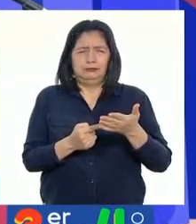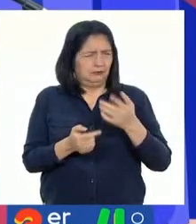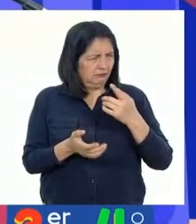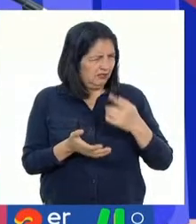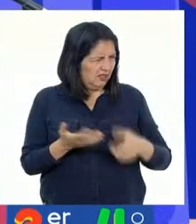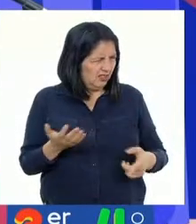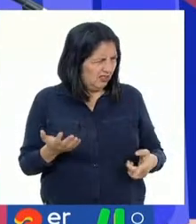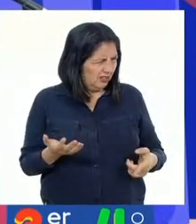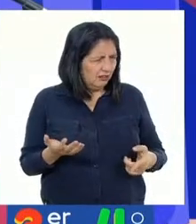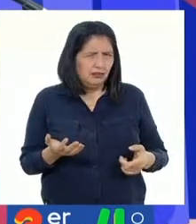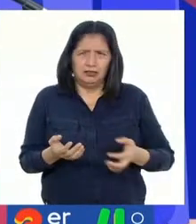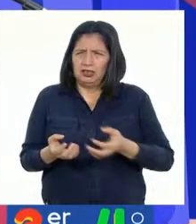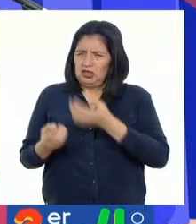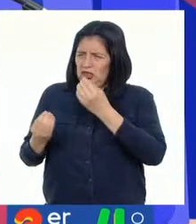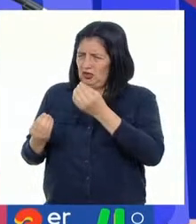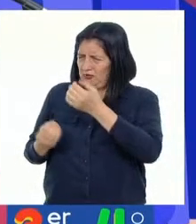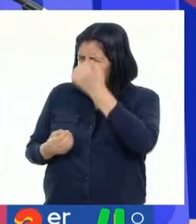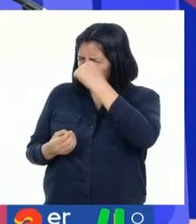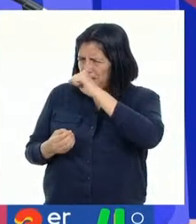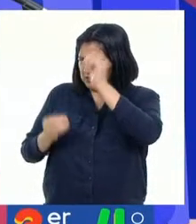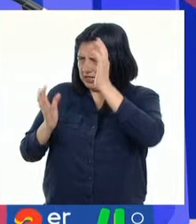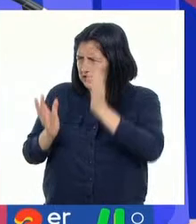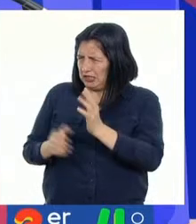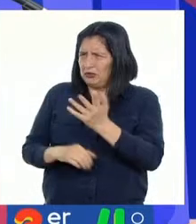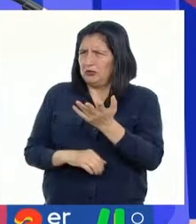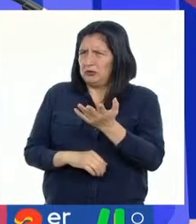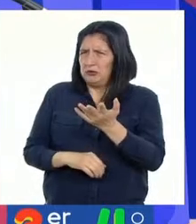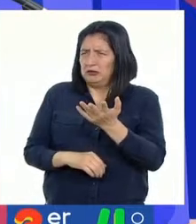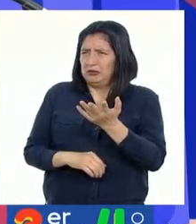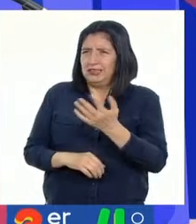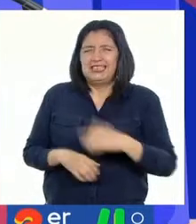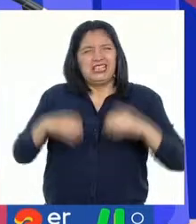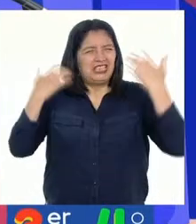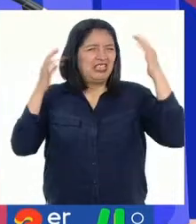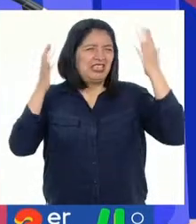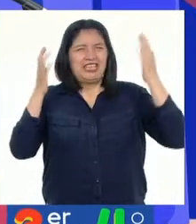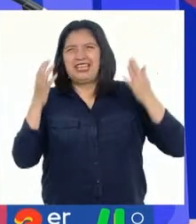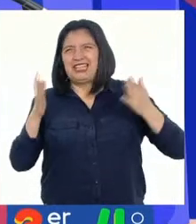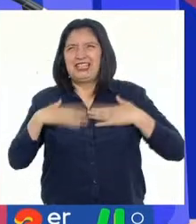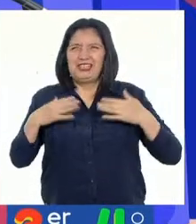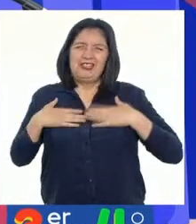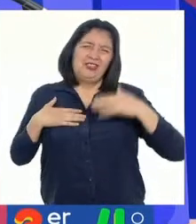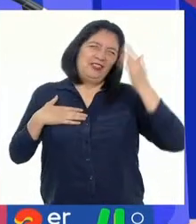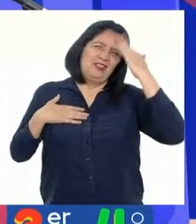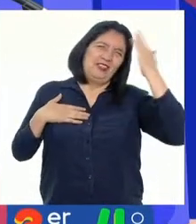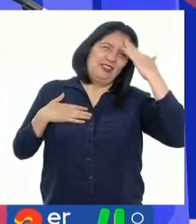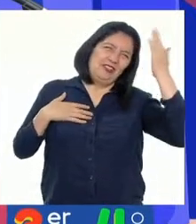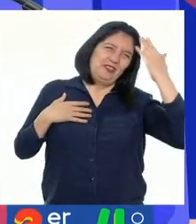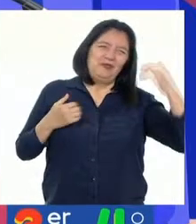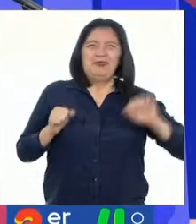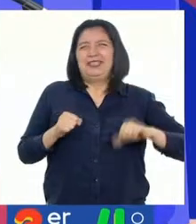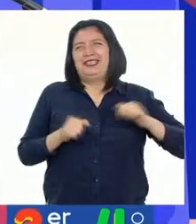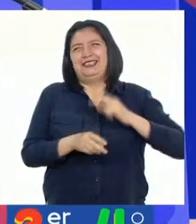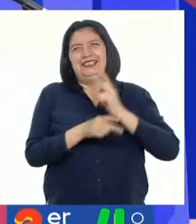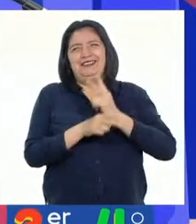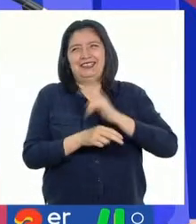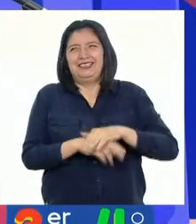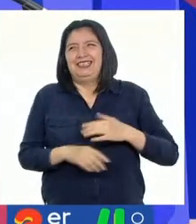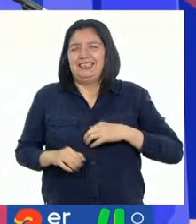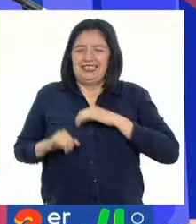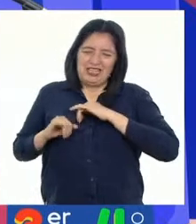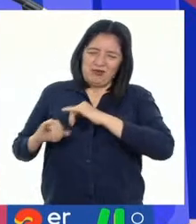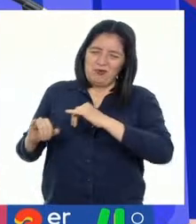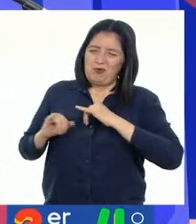¿Qué? ¿Cómo que Viajerito? ¡Qué! ¡Siempre supe que era una vizcacha!